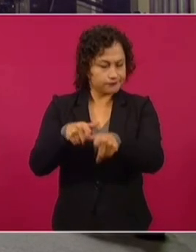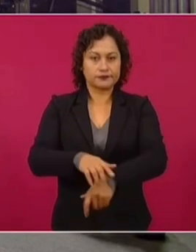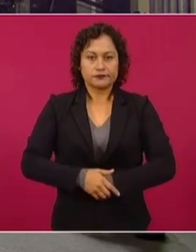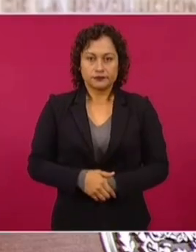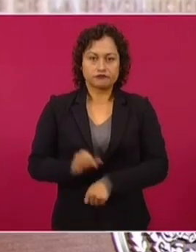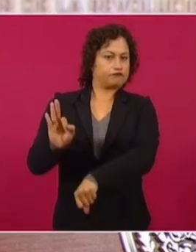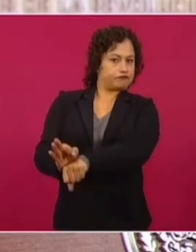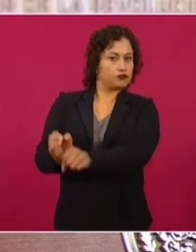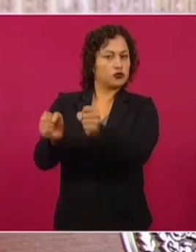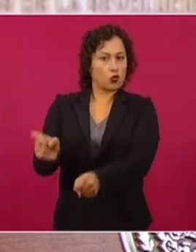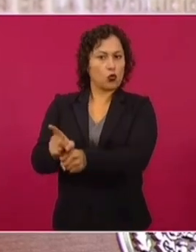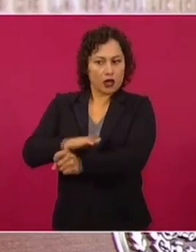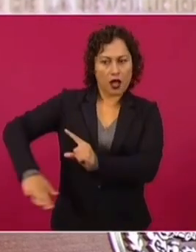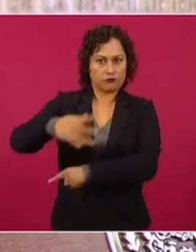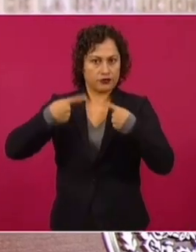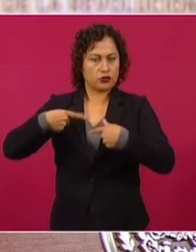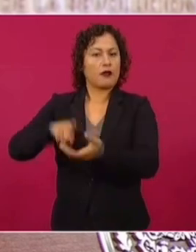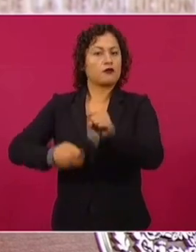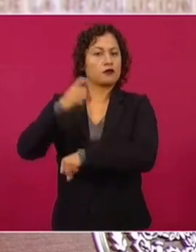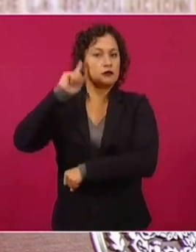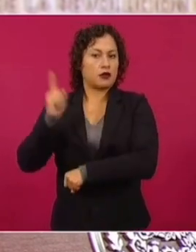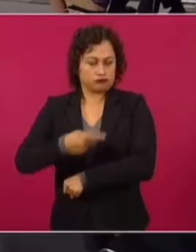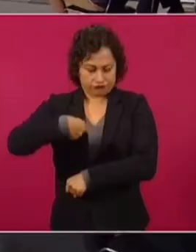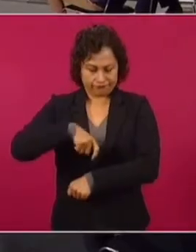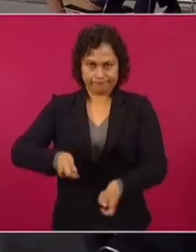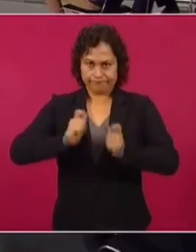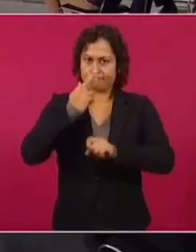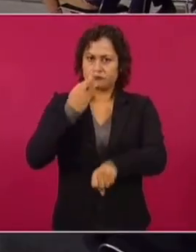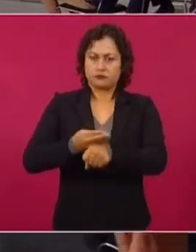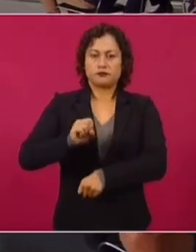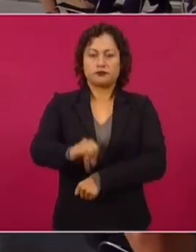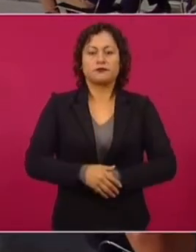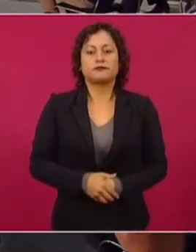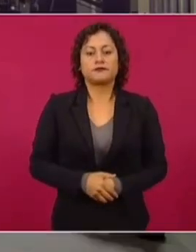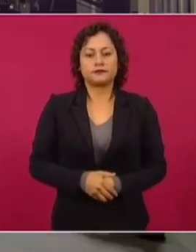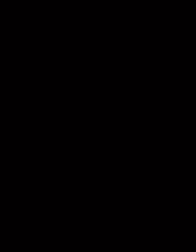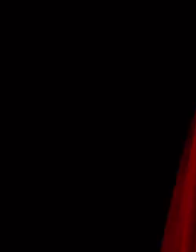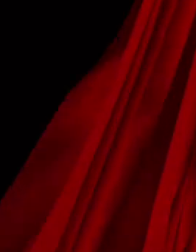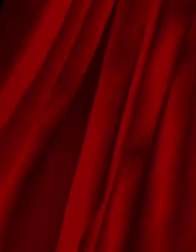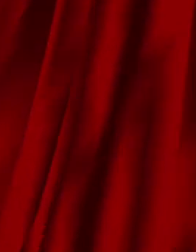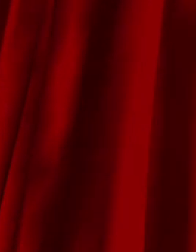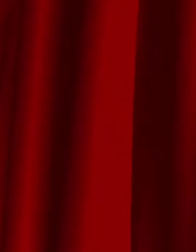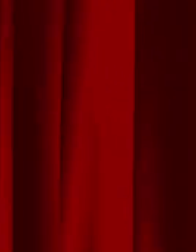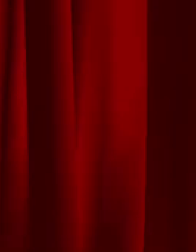garantizando la seguridad del pueblo de Zacatecas, porque es nuestra responsabilidad. Gracias. Vamos por acá.